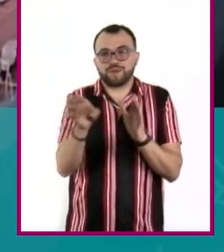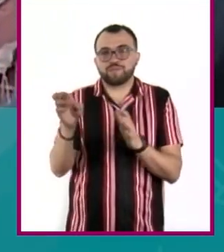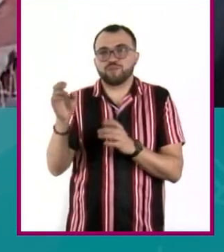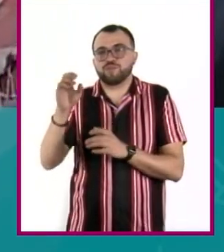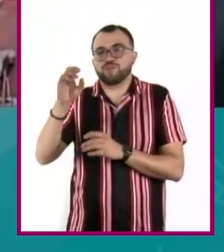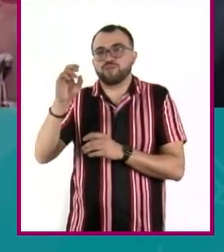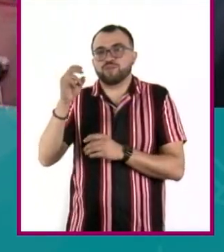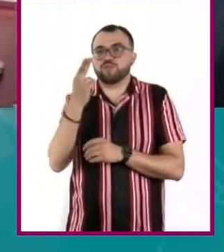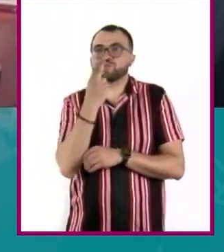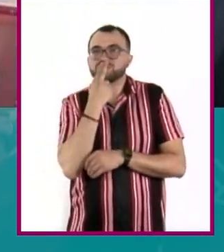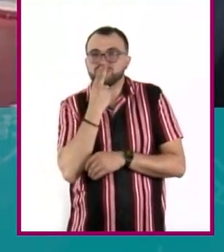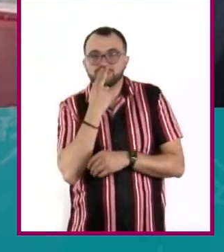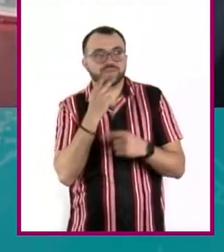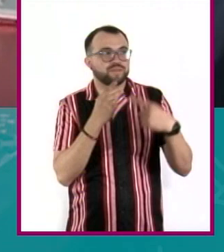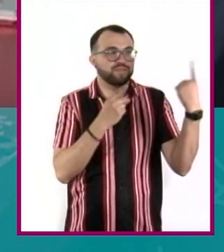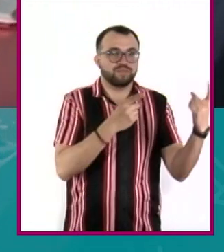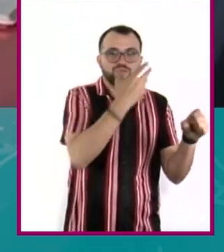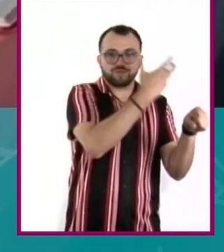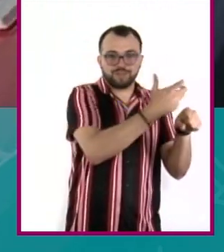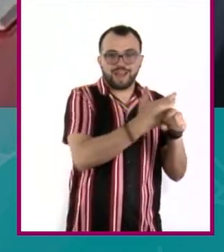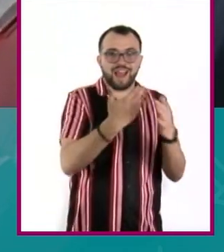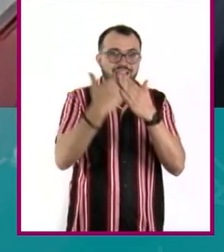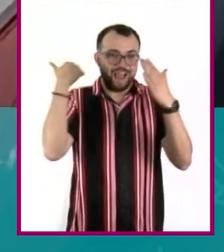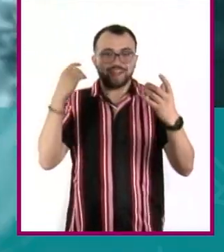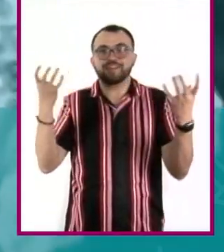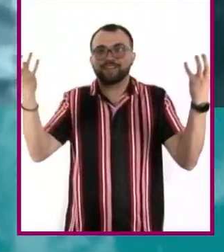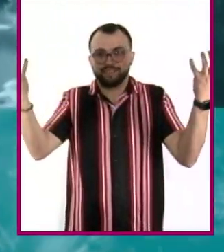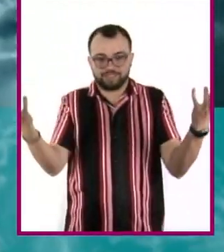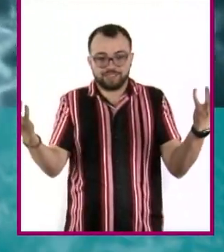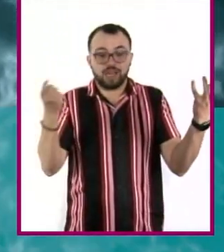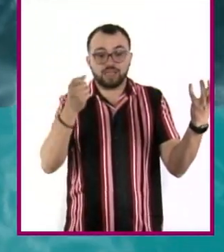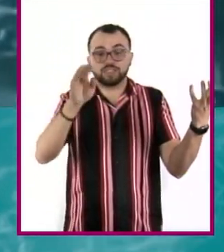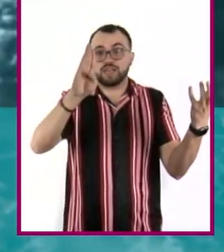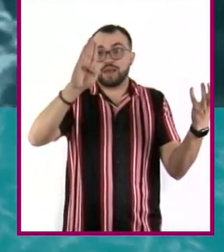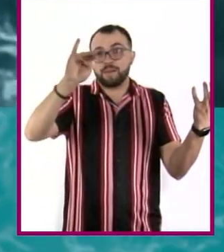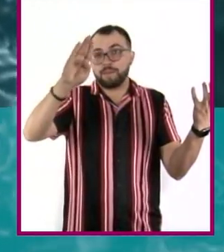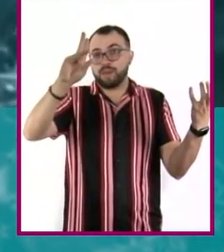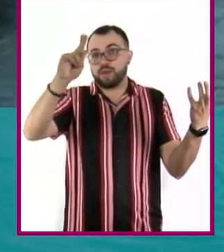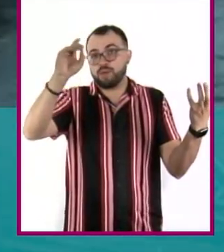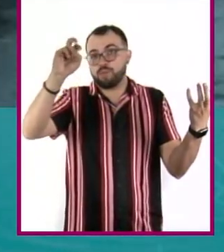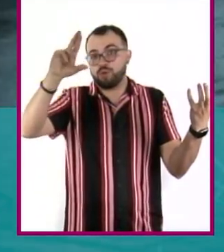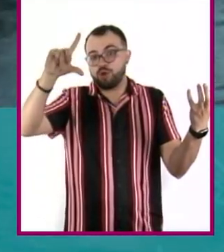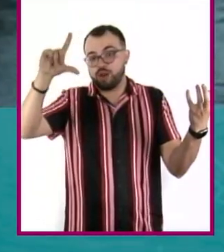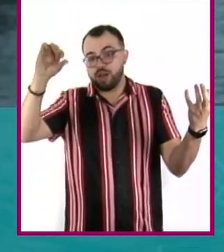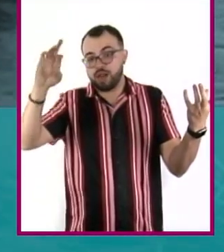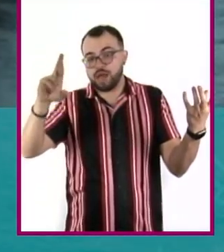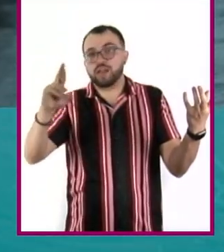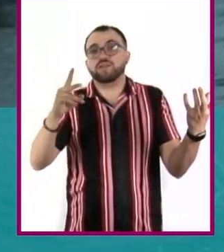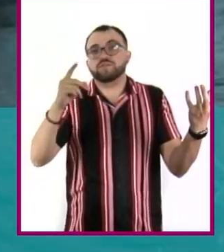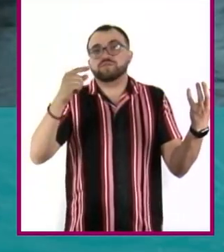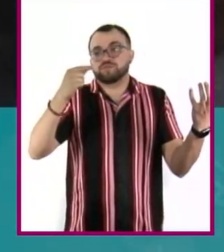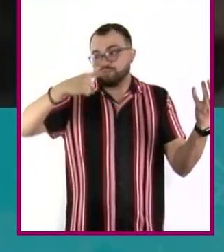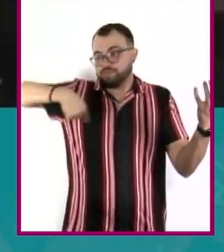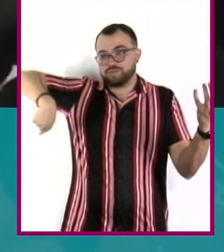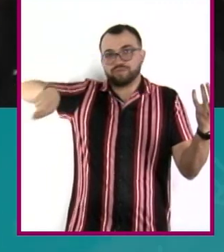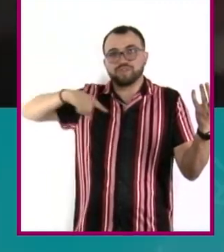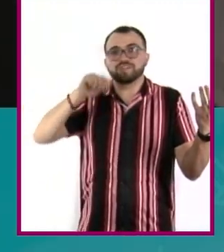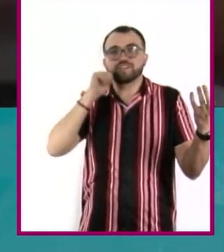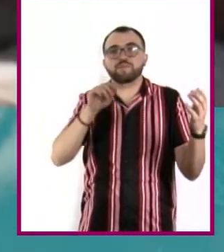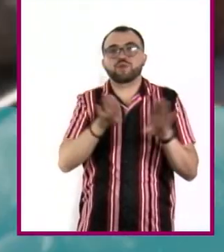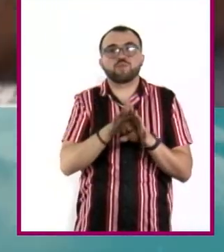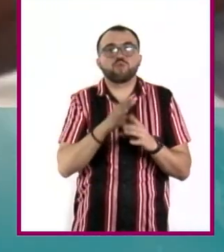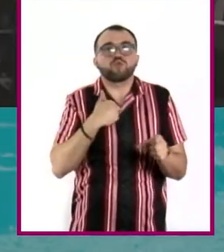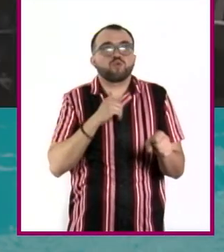que obliga a los países secundarios a situarse con relación a cada bloque, teniendo que unirse a uno u otro.